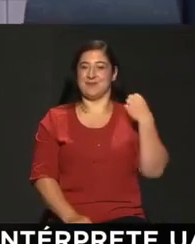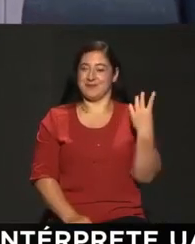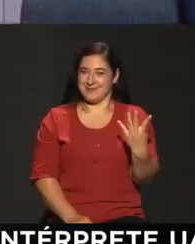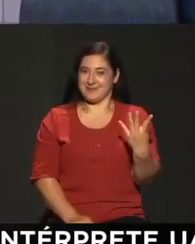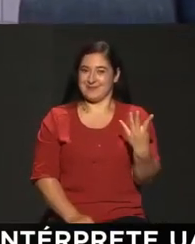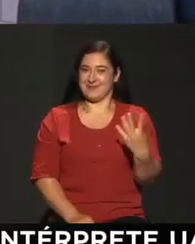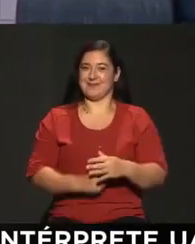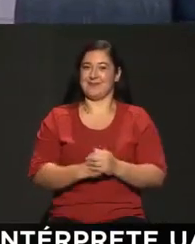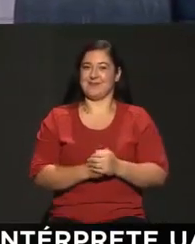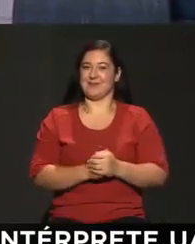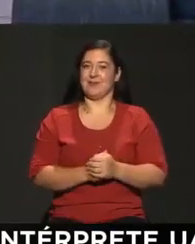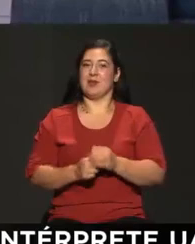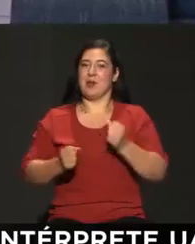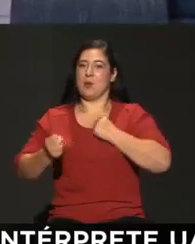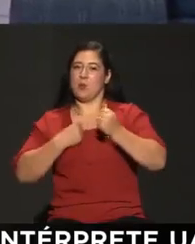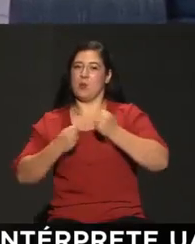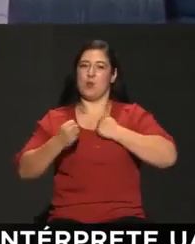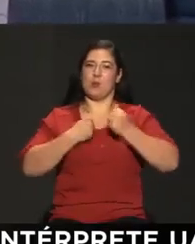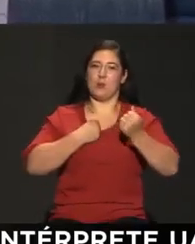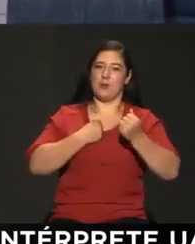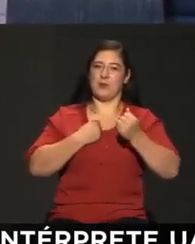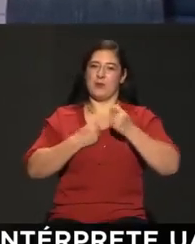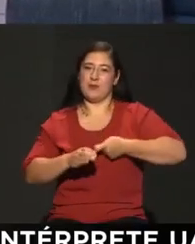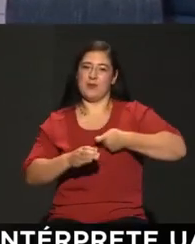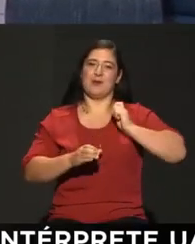tres, cuatro. Gugú, gugú.